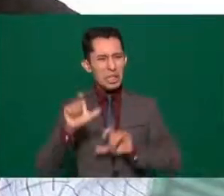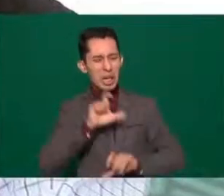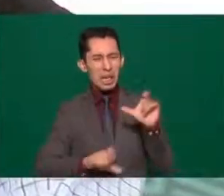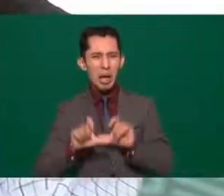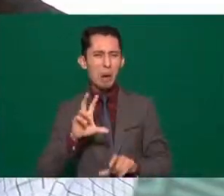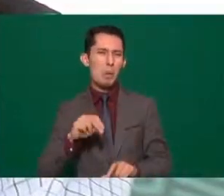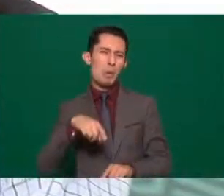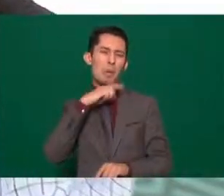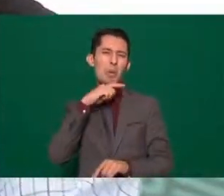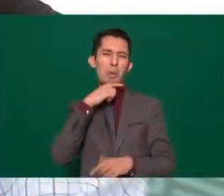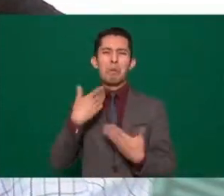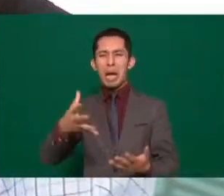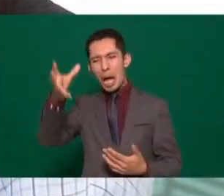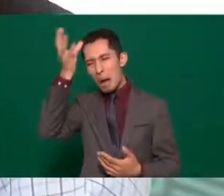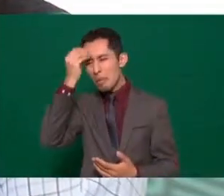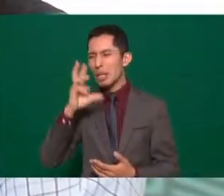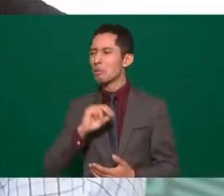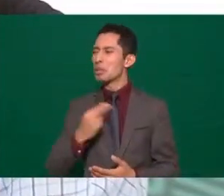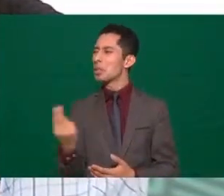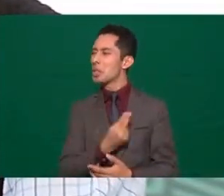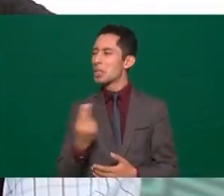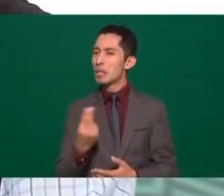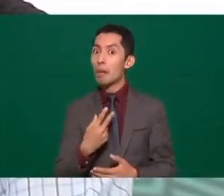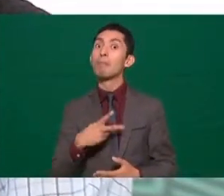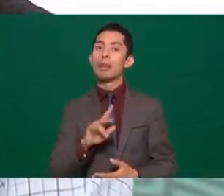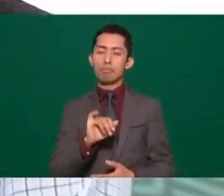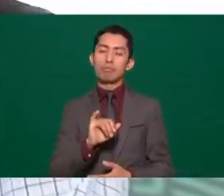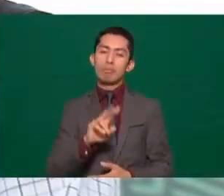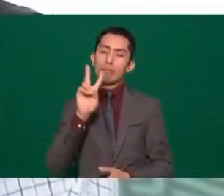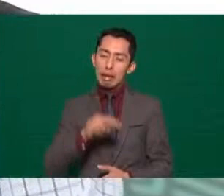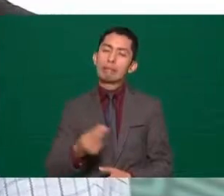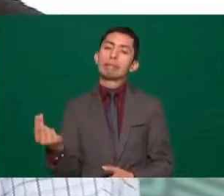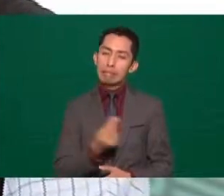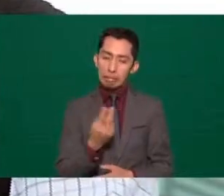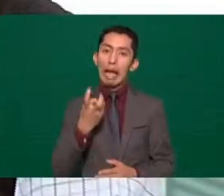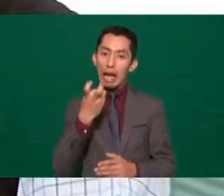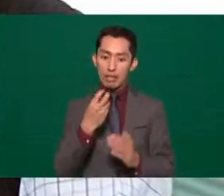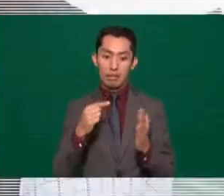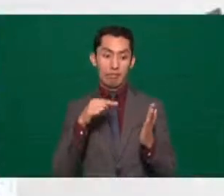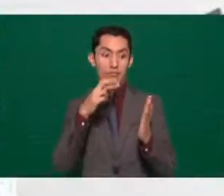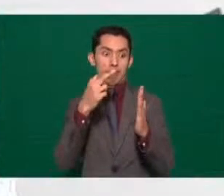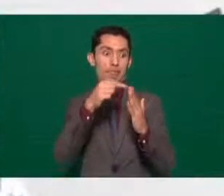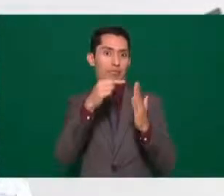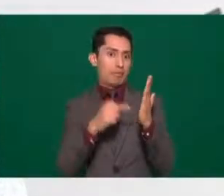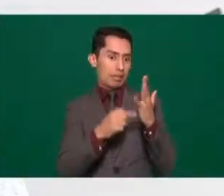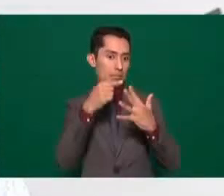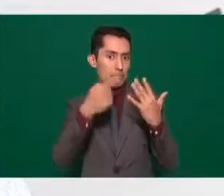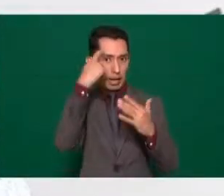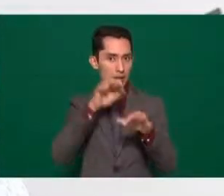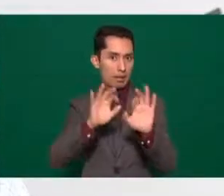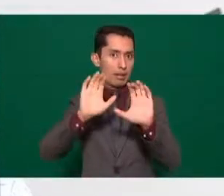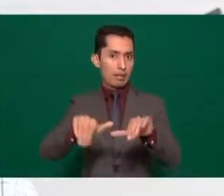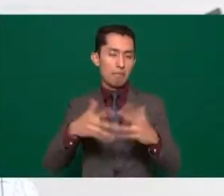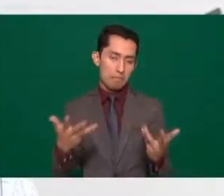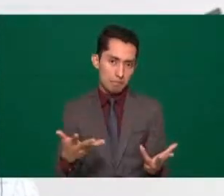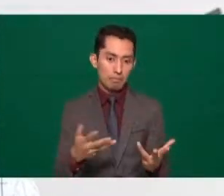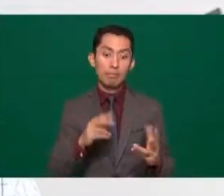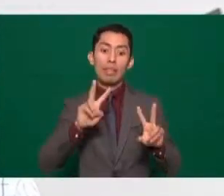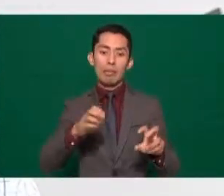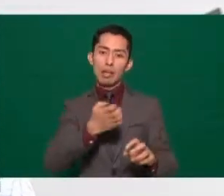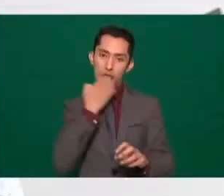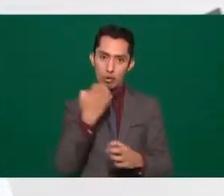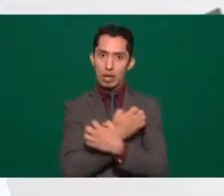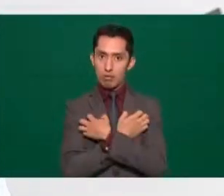admitidos, aunque habrá lugares en donde este punto sea un requisito indispensable. Pero la educación no solo